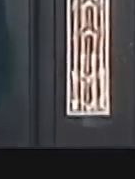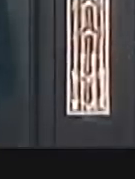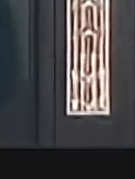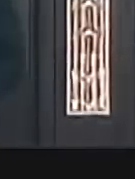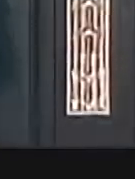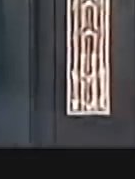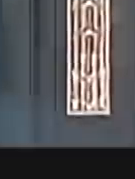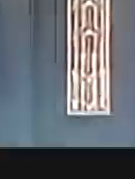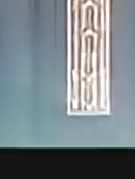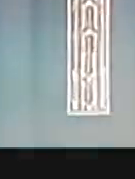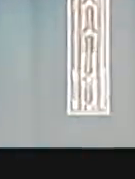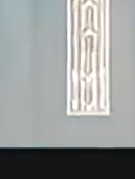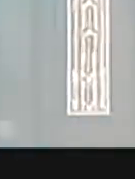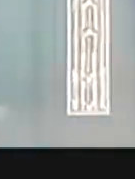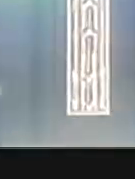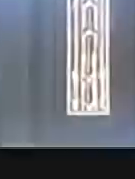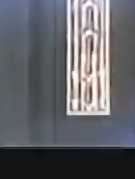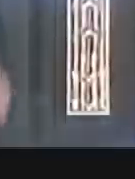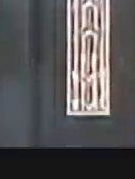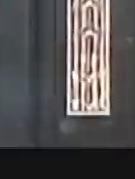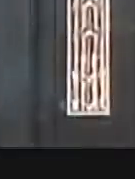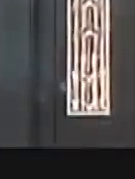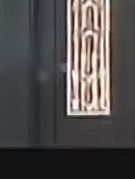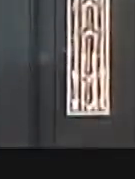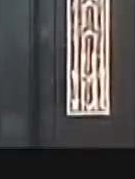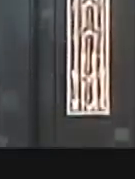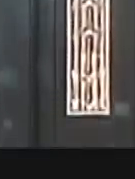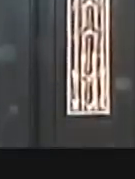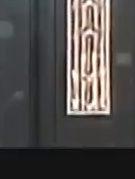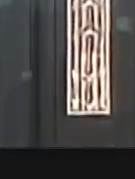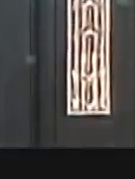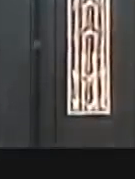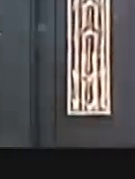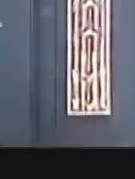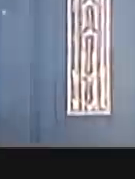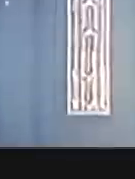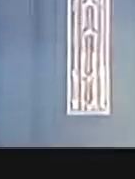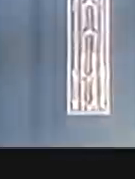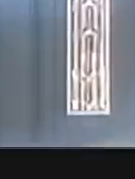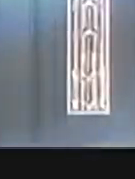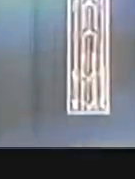valentía la tarea de darle cauce a la revolución venezolana de este tiempo.